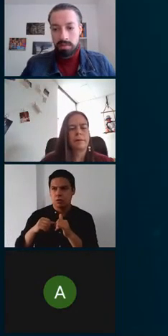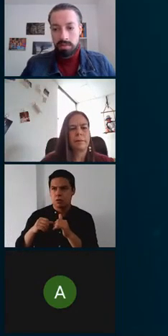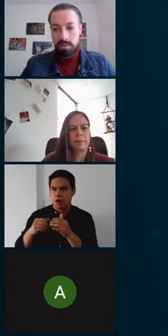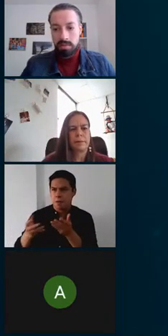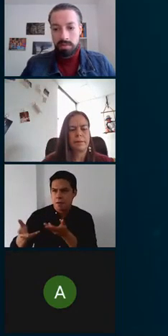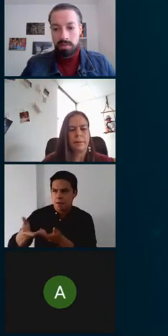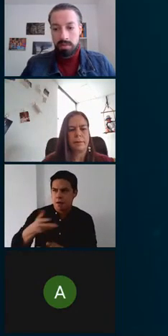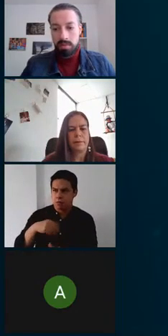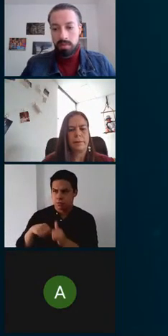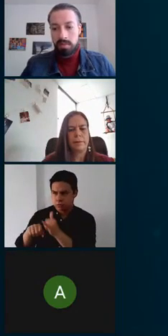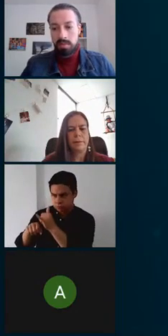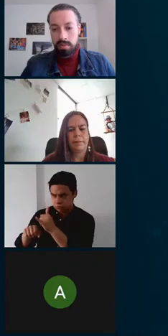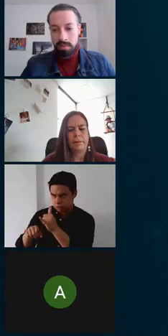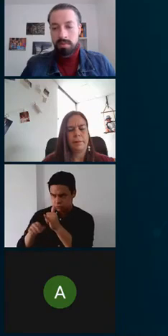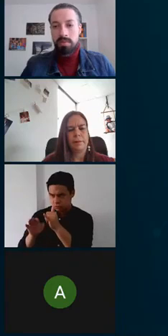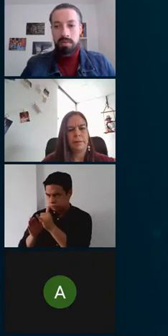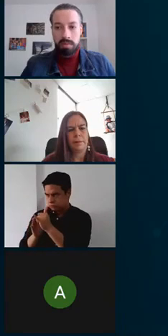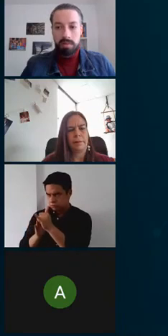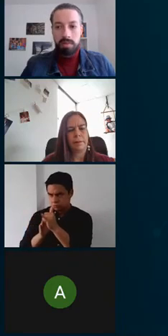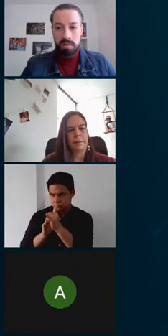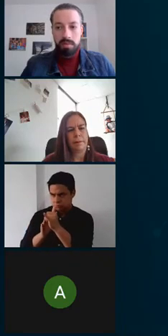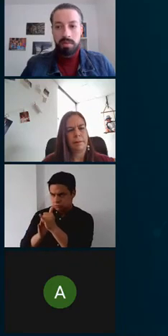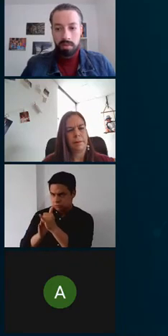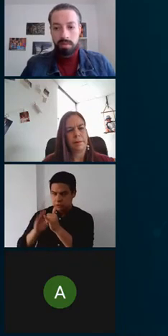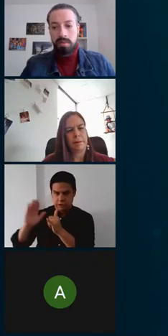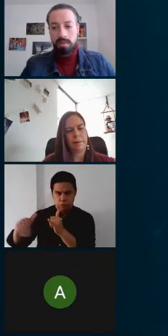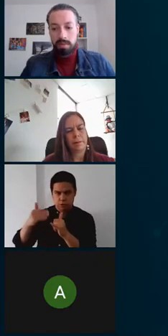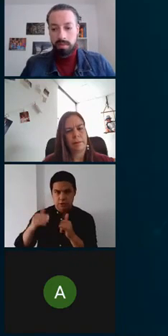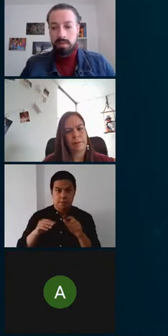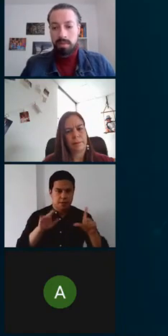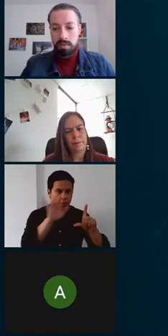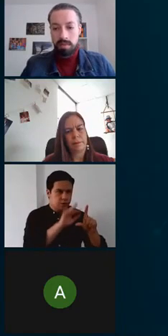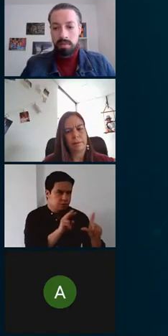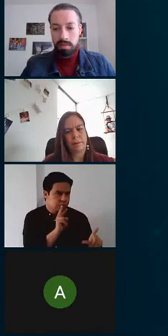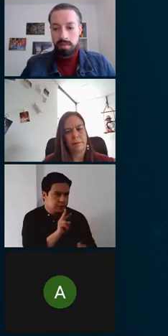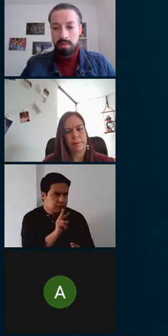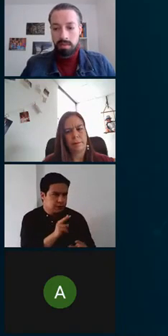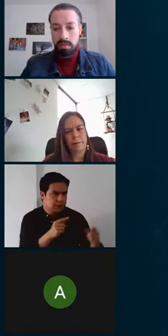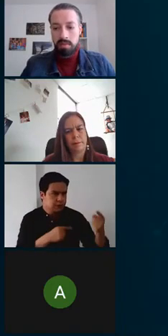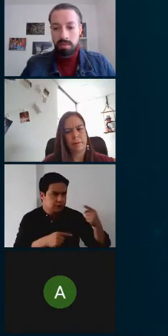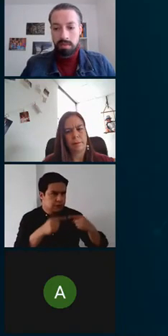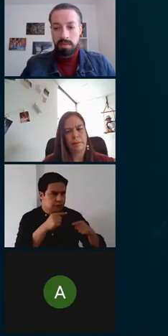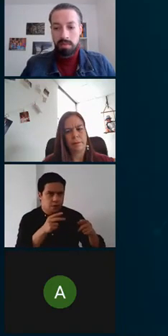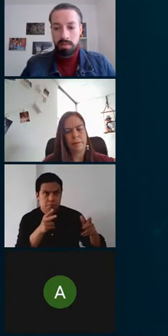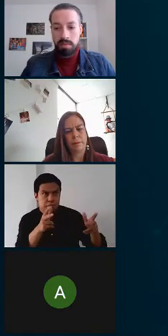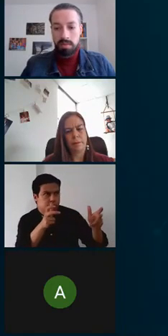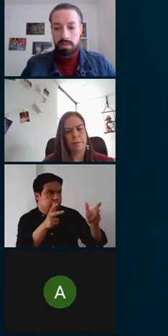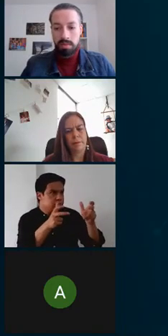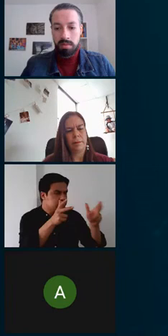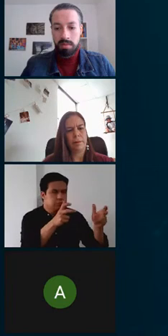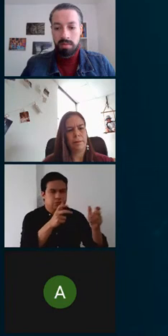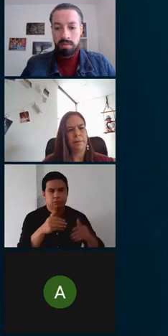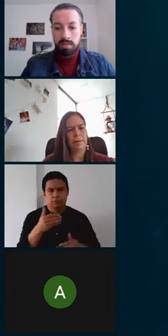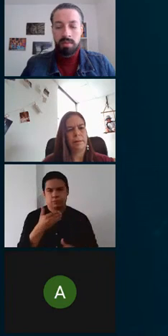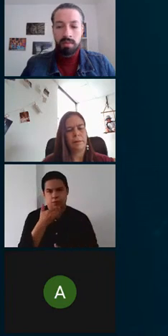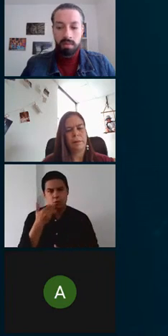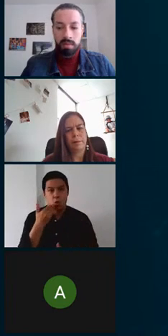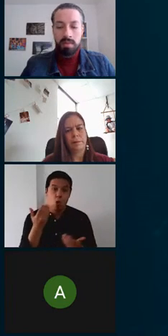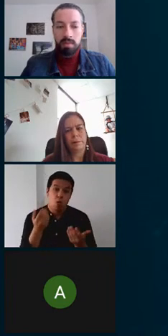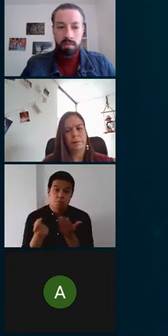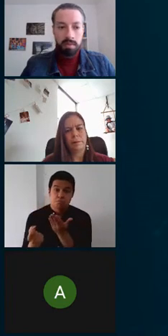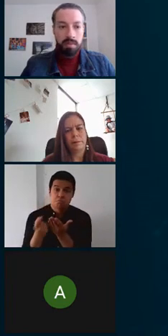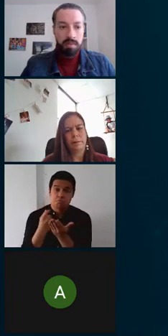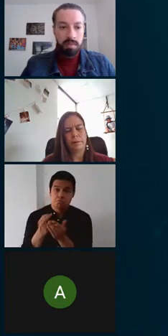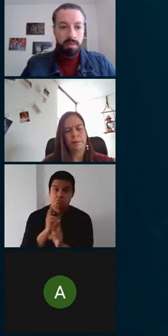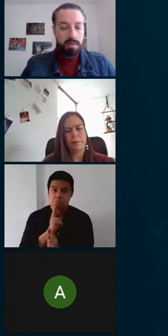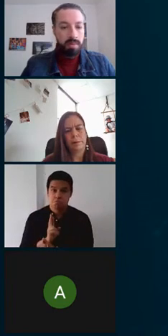más información. Igual si son pues encuestas, bueno, pues es otro tipo de información que también puedes masificar. No sé si quieres aportar ahí